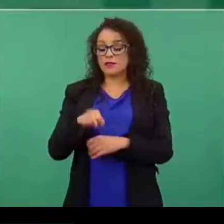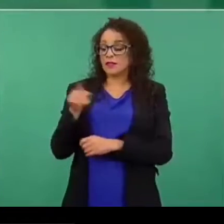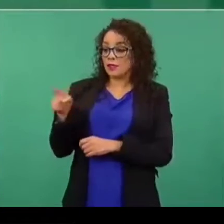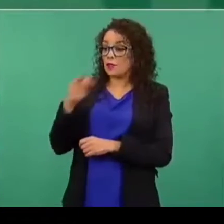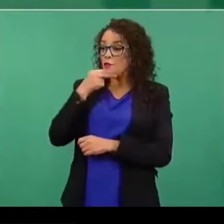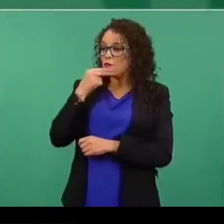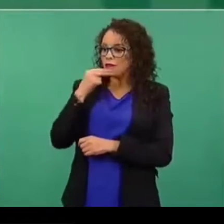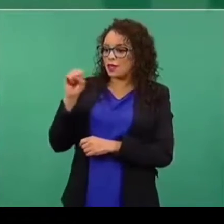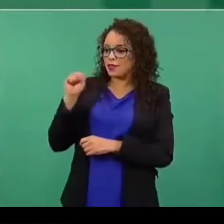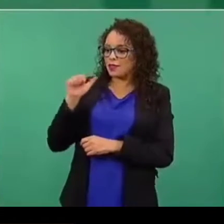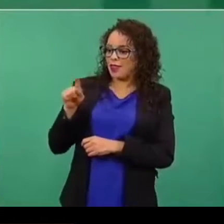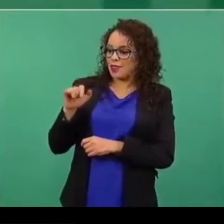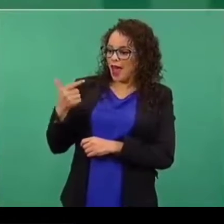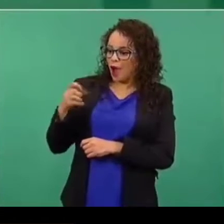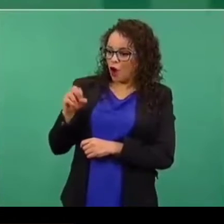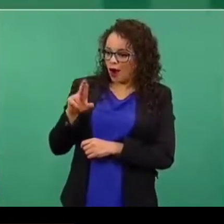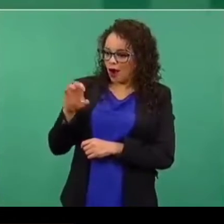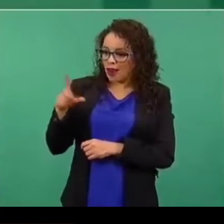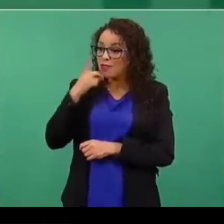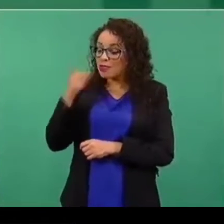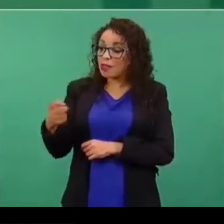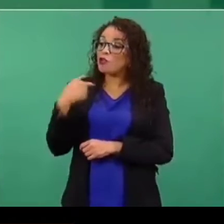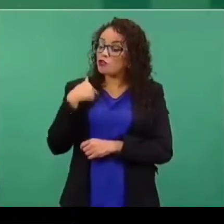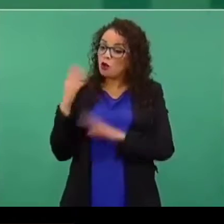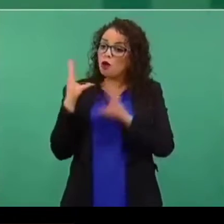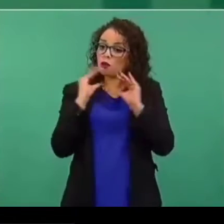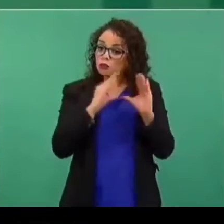clases de derecho constitucional, imagínense.